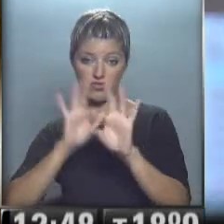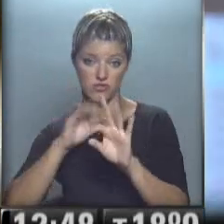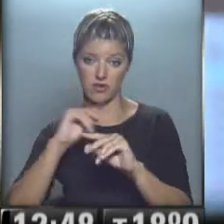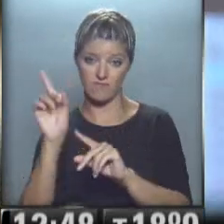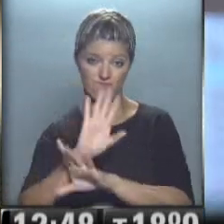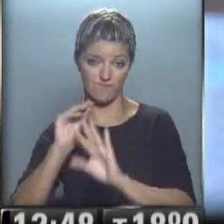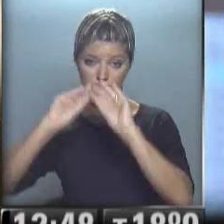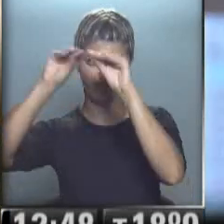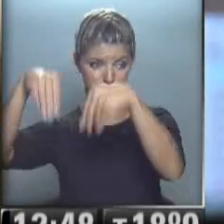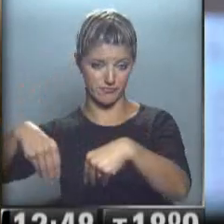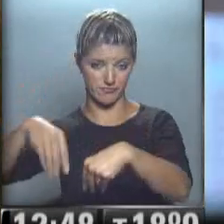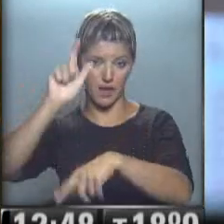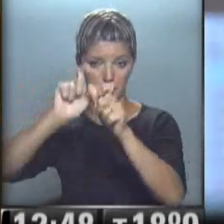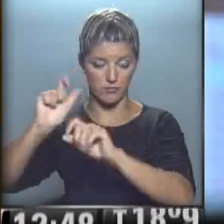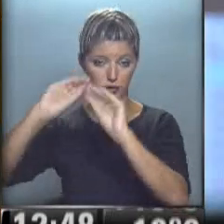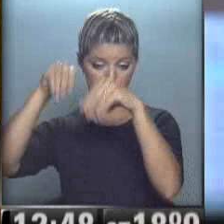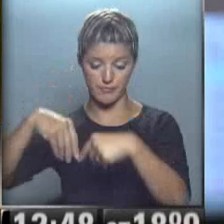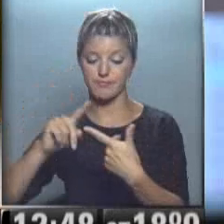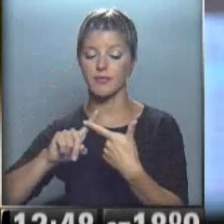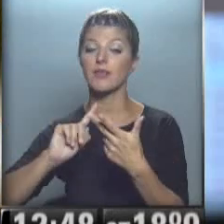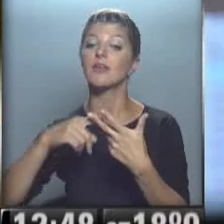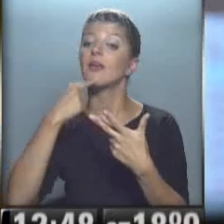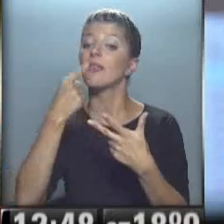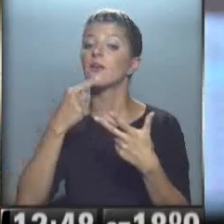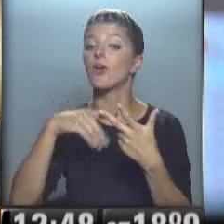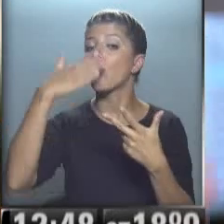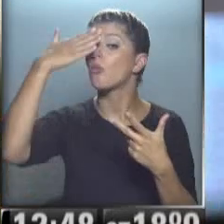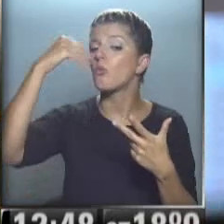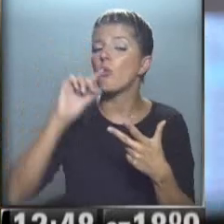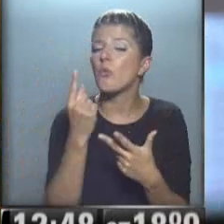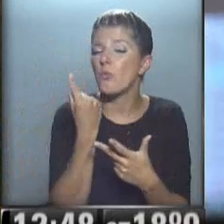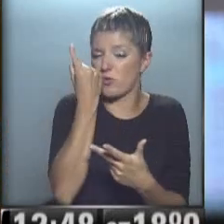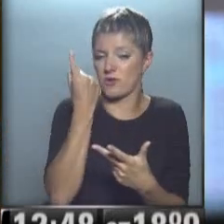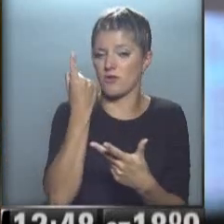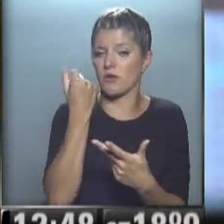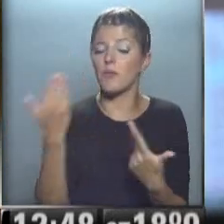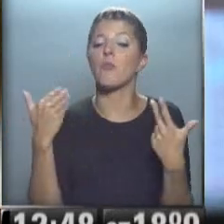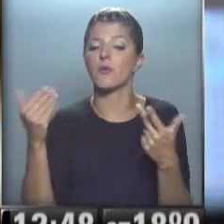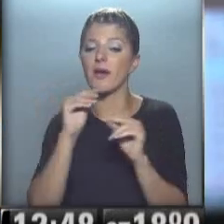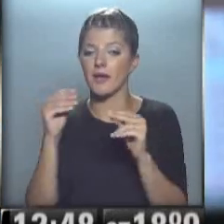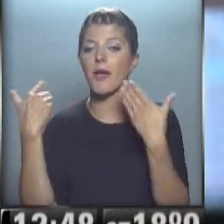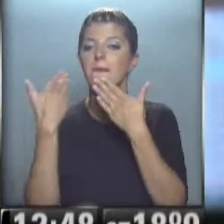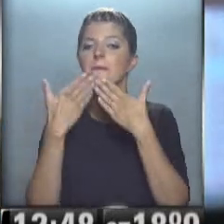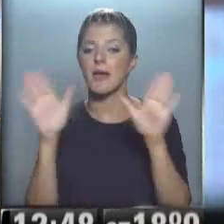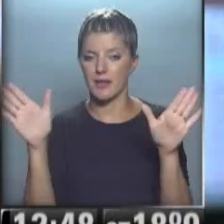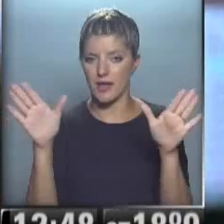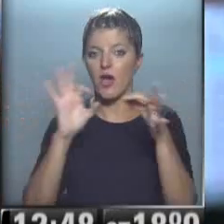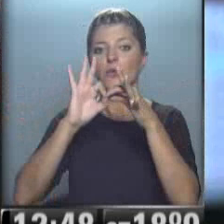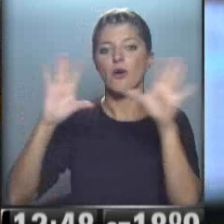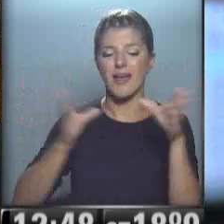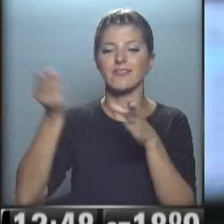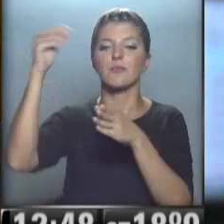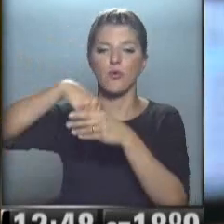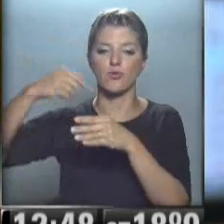resultar exitoso para la gente y dijo que la única alternativa era mercados abiertos democracia e inclusión